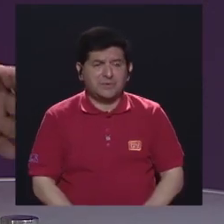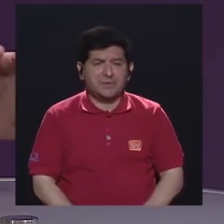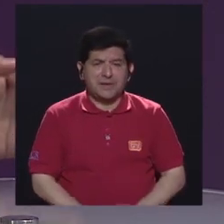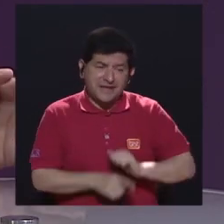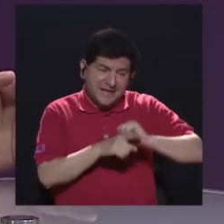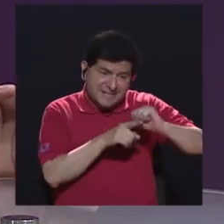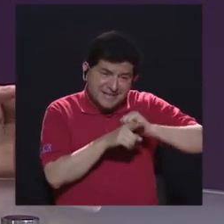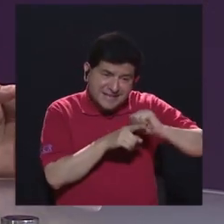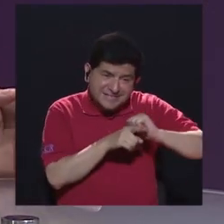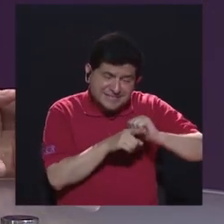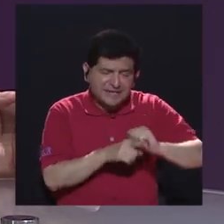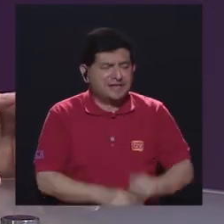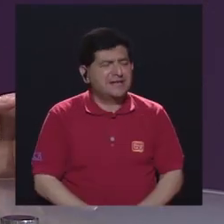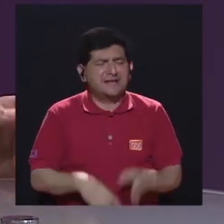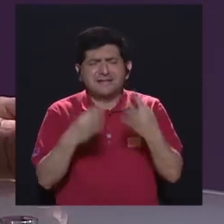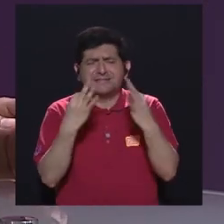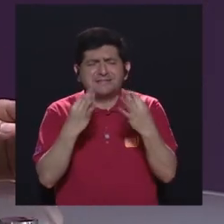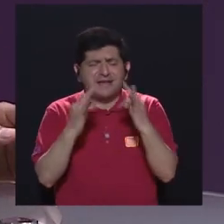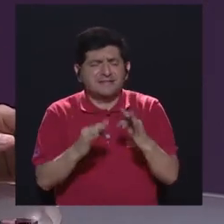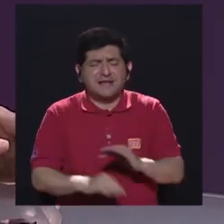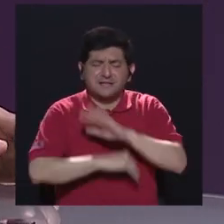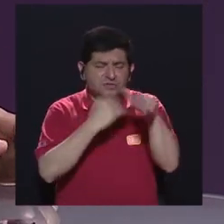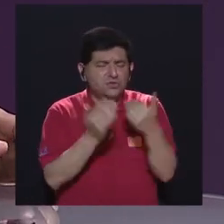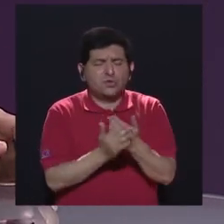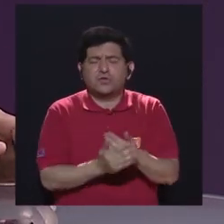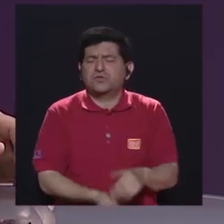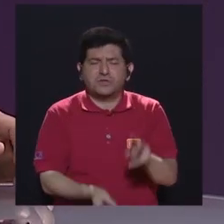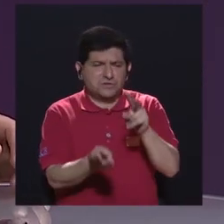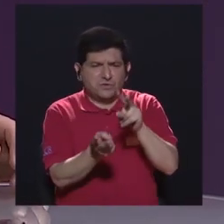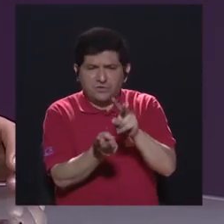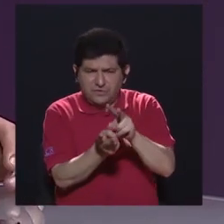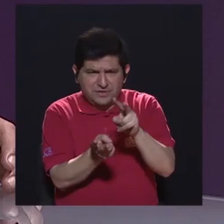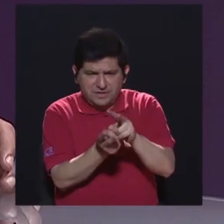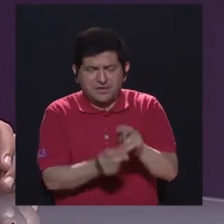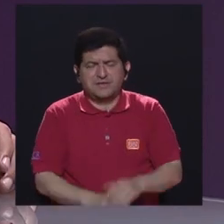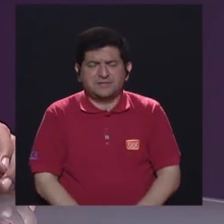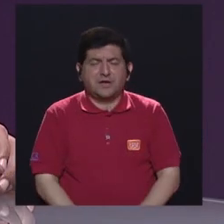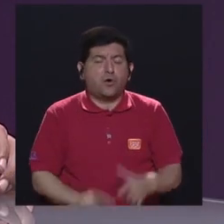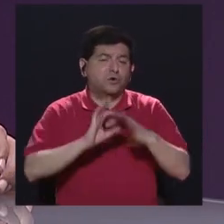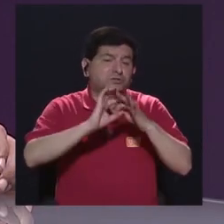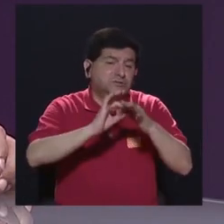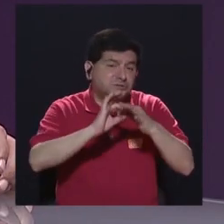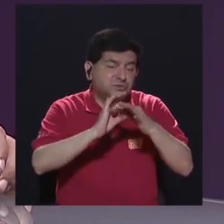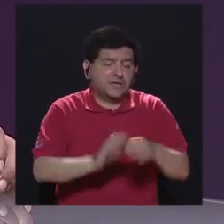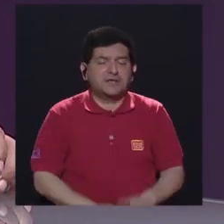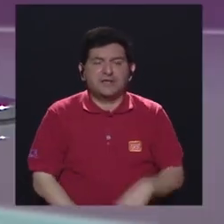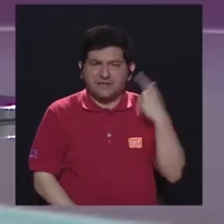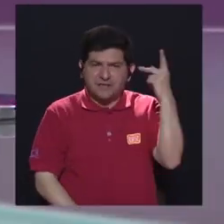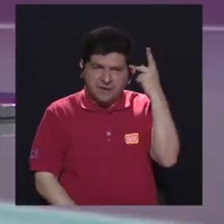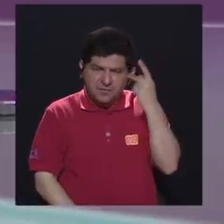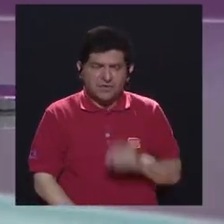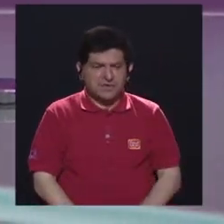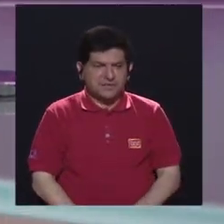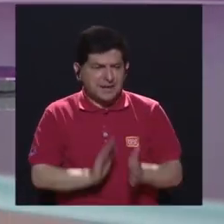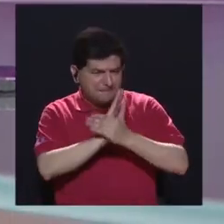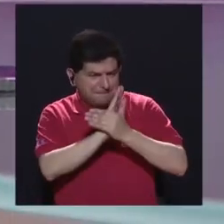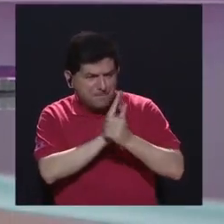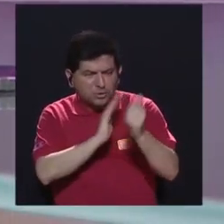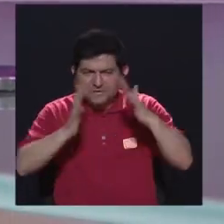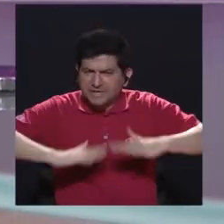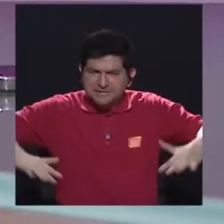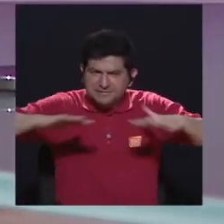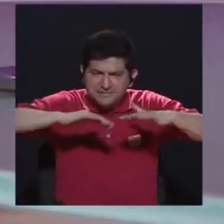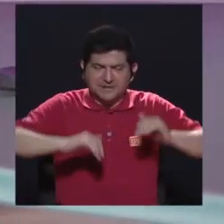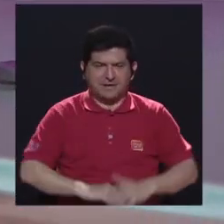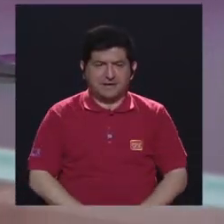ejercicio, por más de que toda la sexualidad sea política, sea politizado, pues, o sea, que se potencie en espacios. Es decir, si no hay